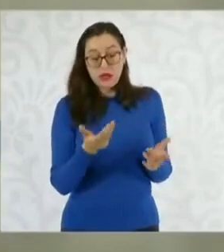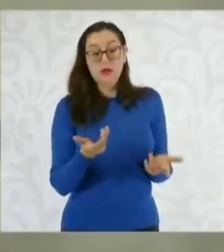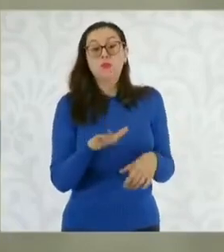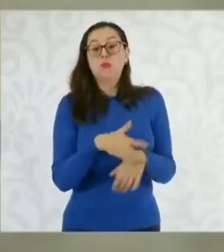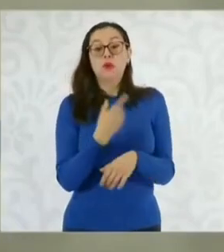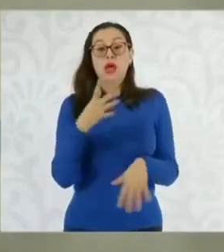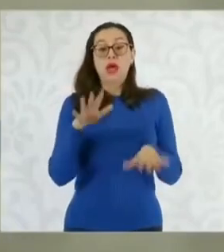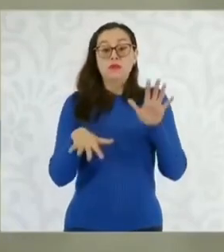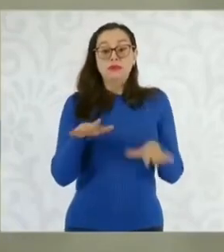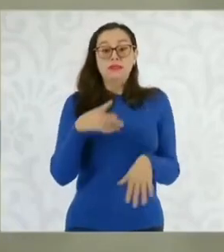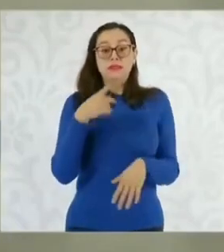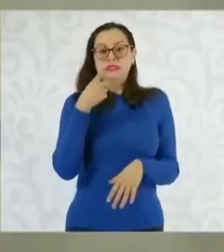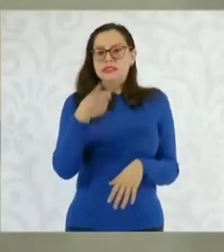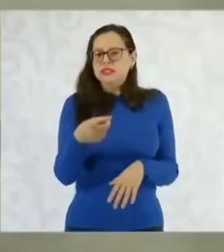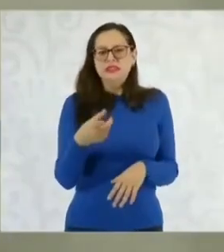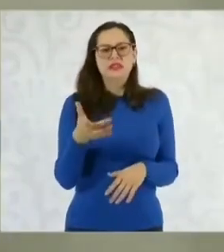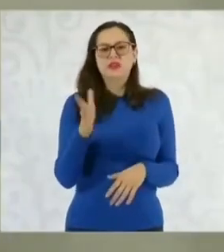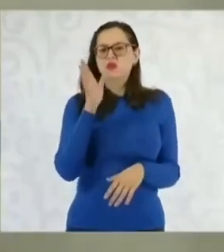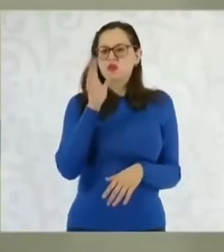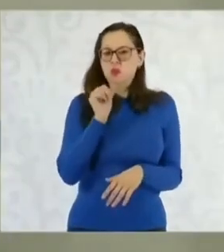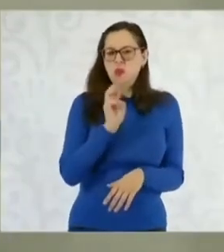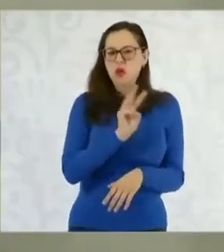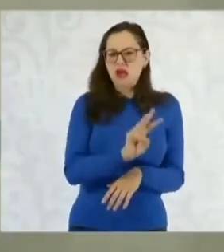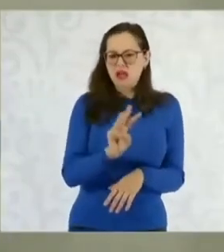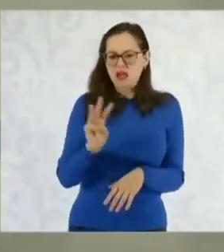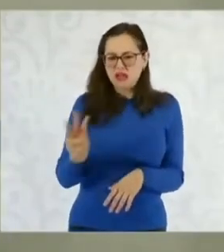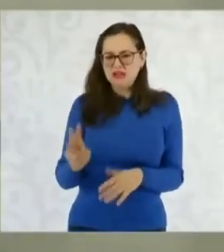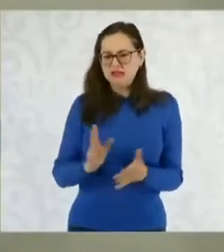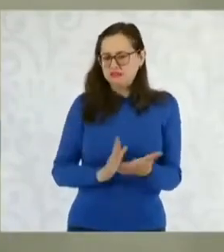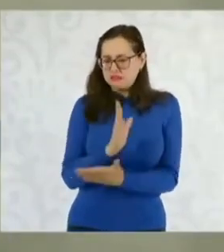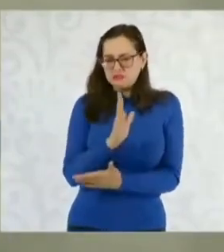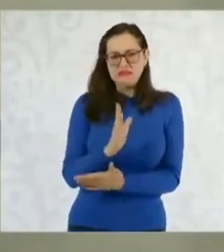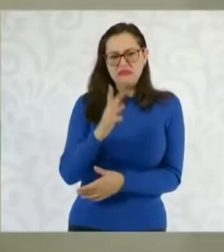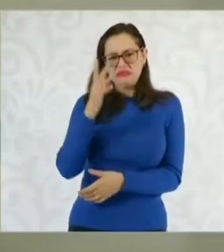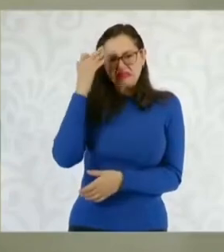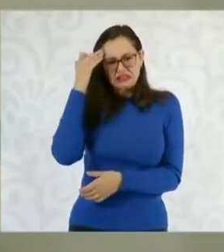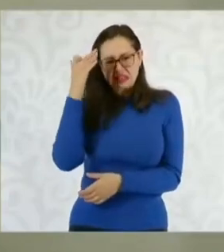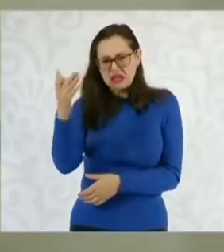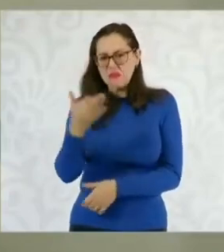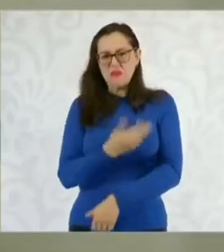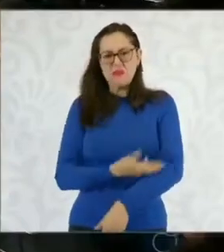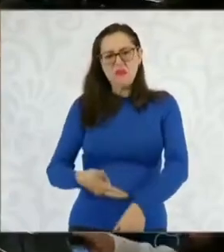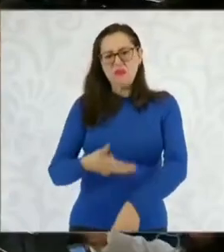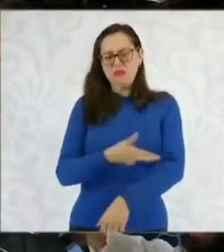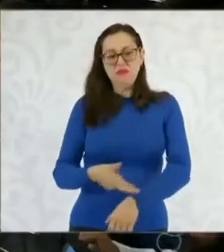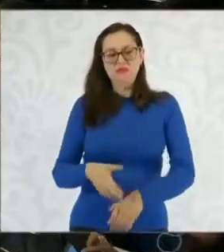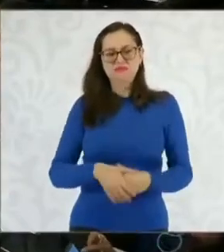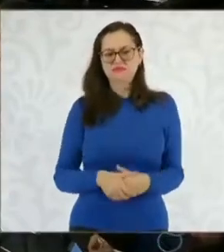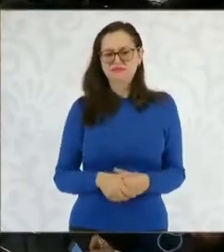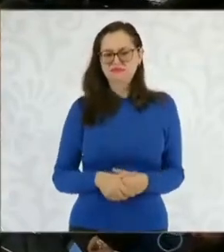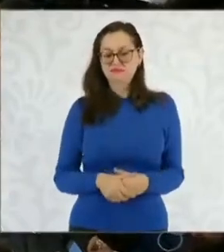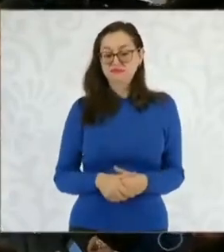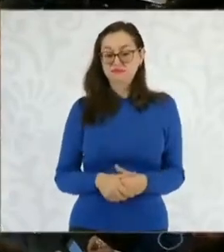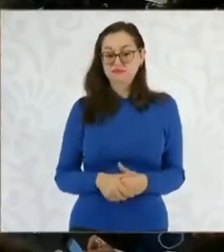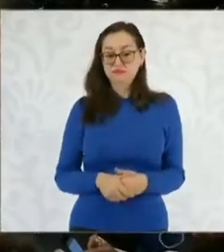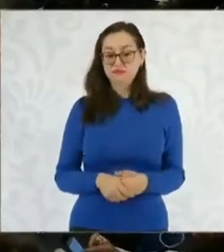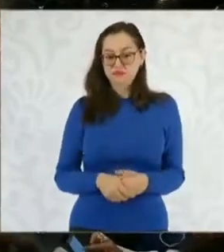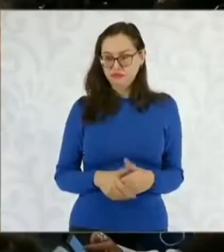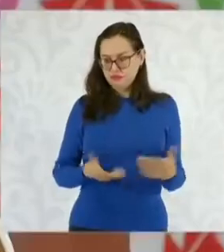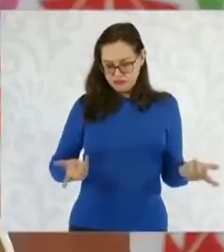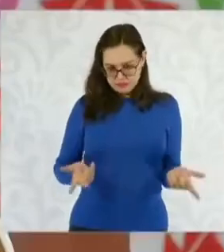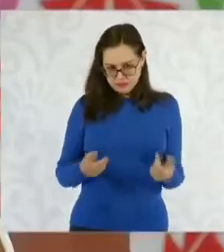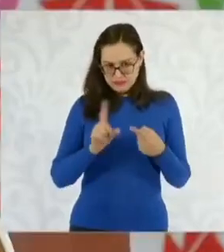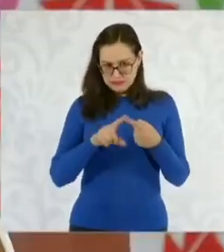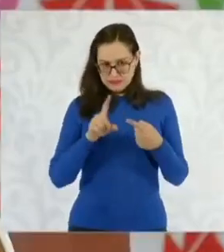saturan las páginas, no pueden entrar, se tardan para que ellos puedan pues hacer sus trámites. No, vaya, sí, se sanciona,